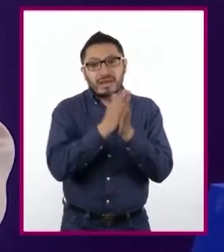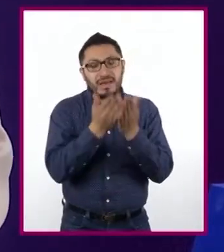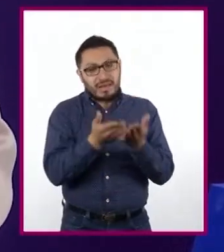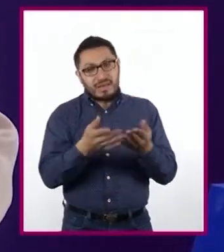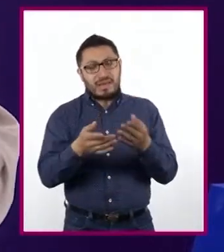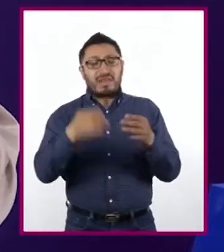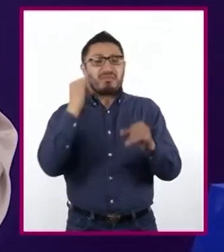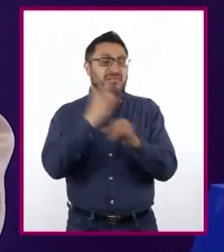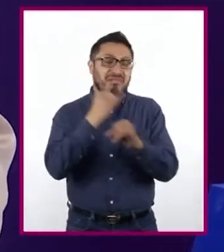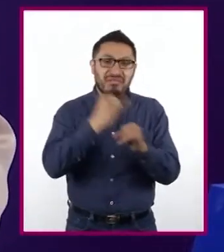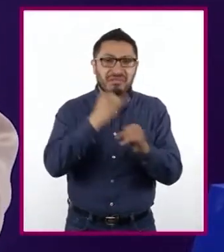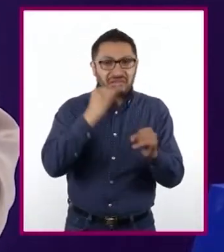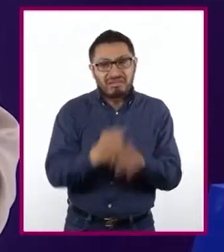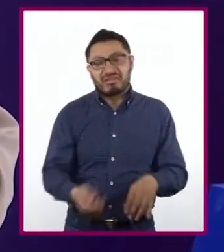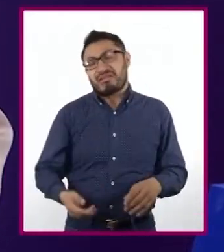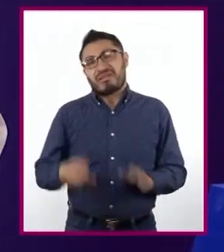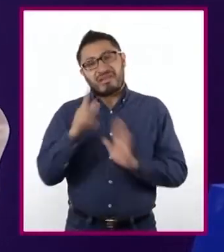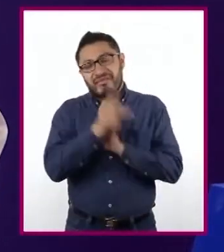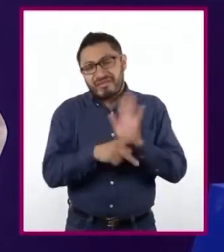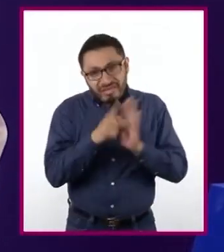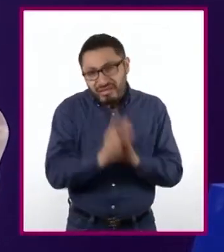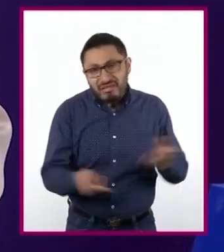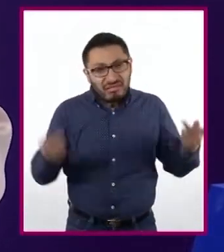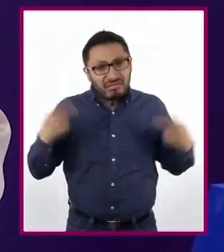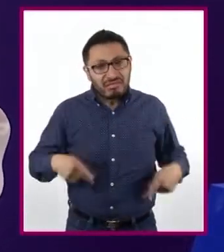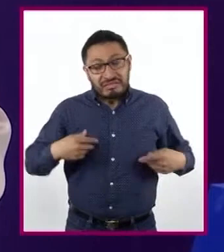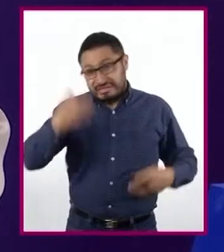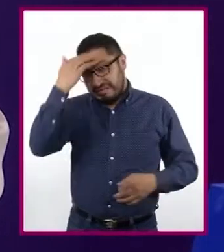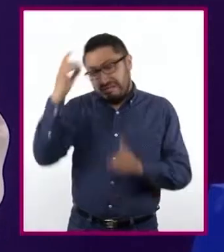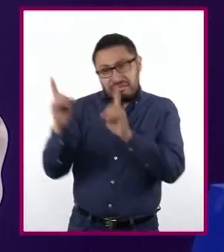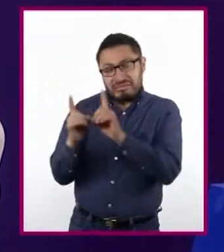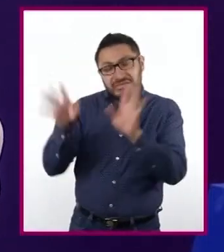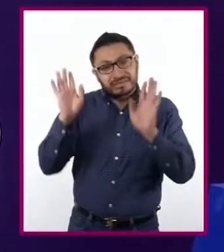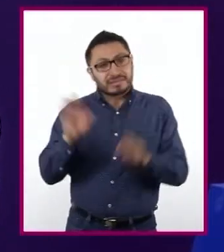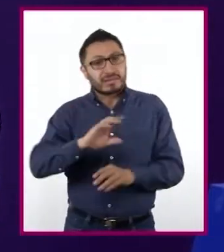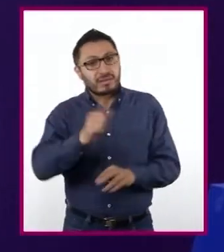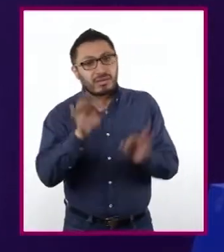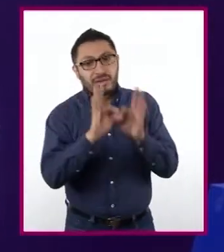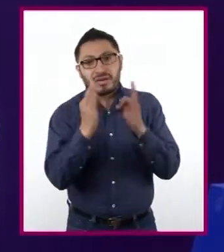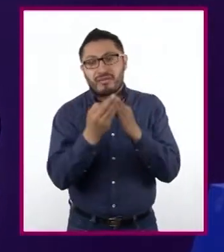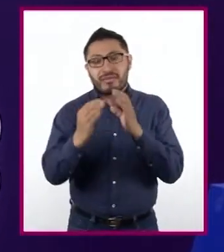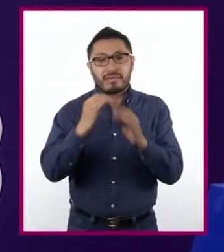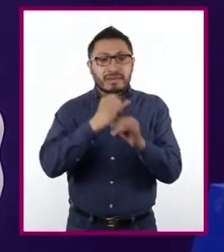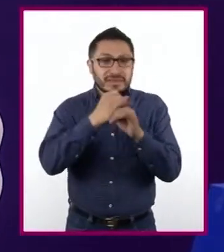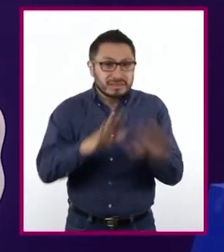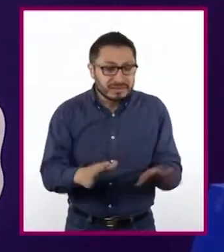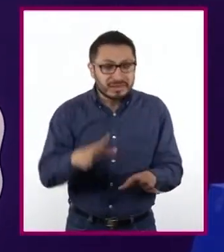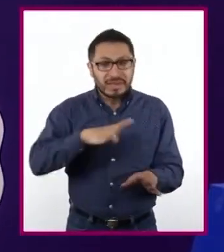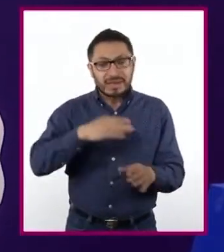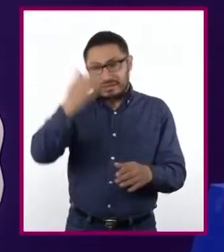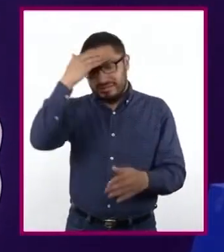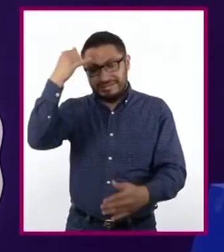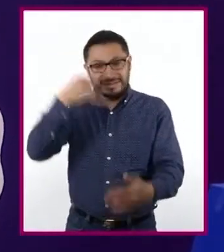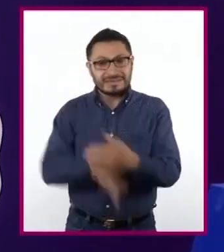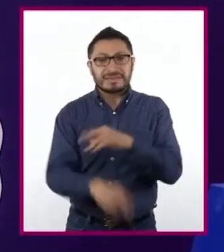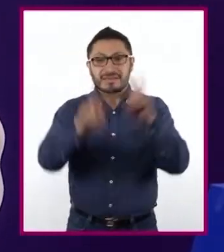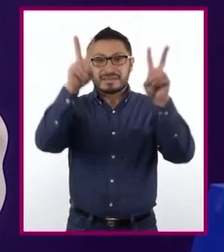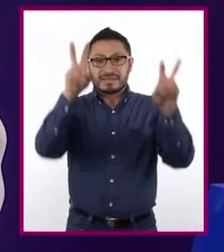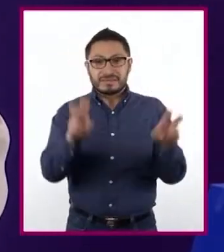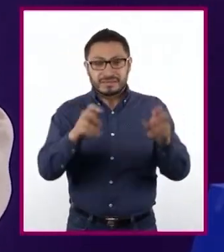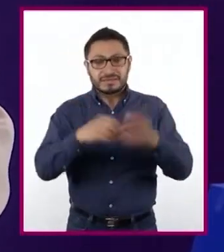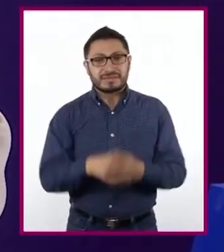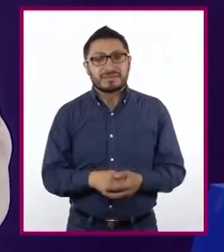documentales, internet, personas que les conocieron y otras fuentes de información que lleven a profundizar en el personaje